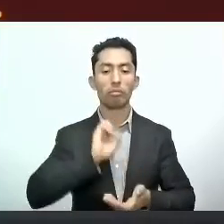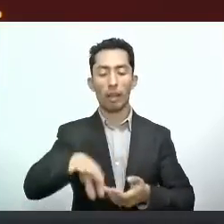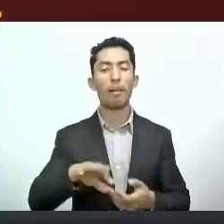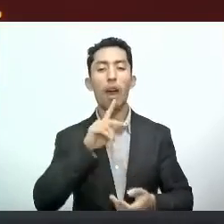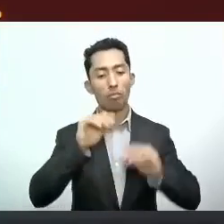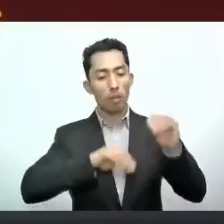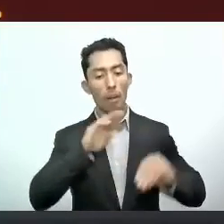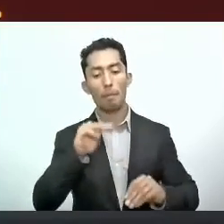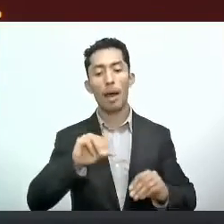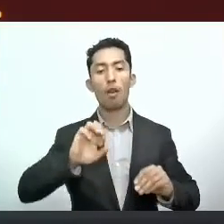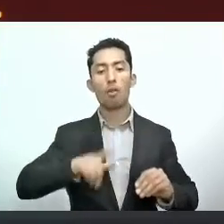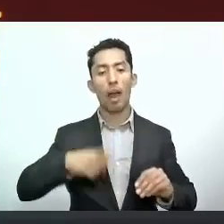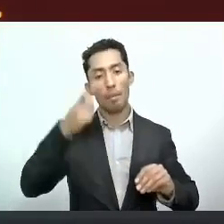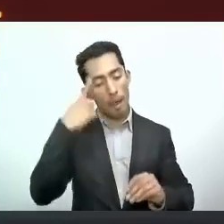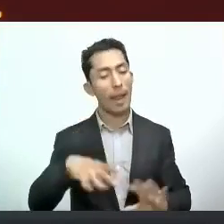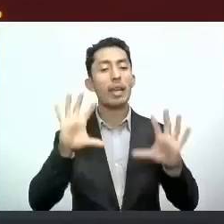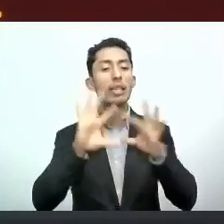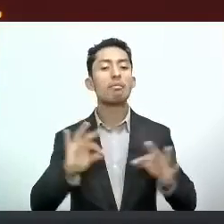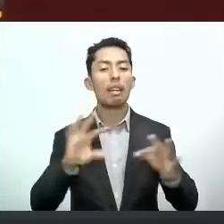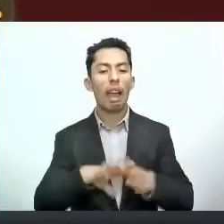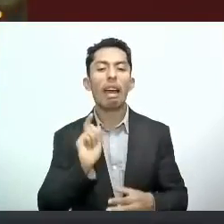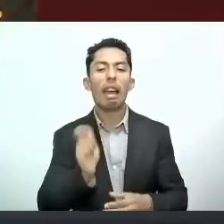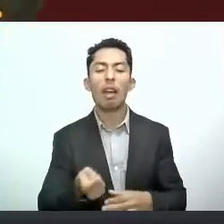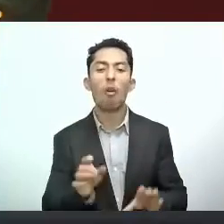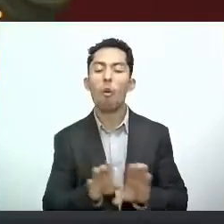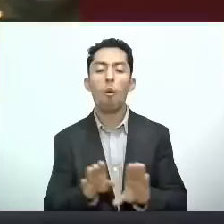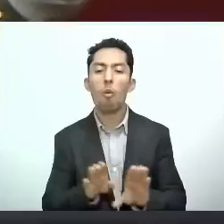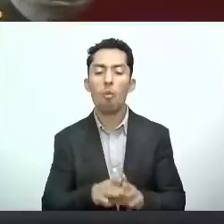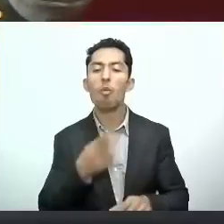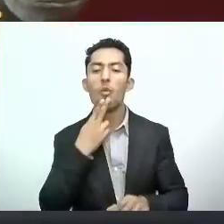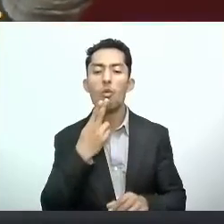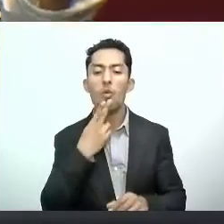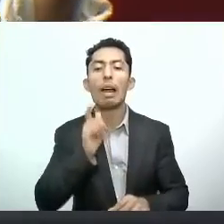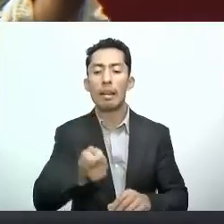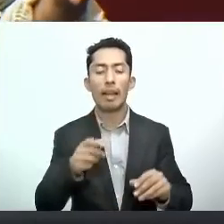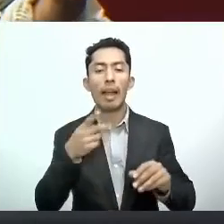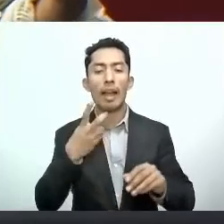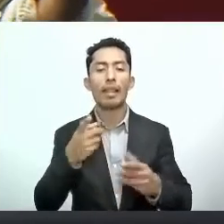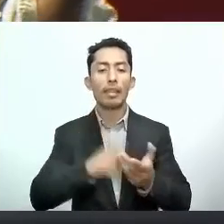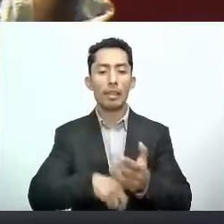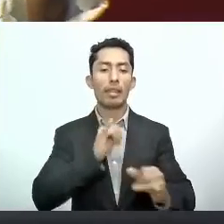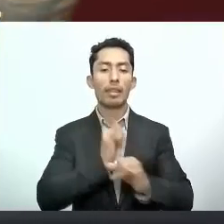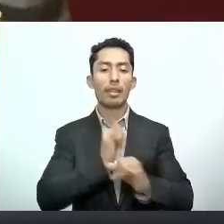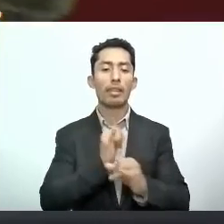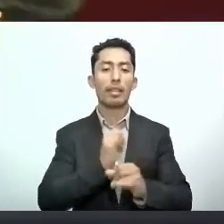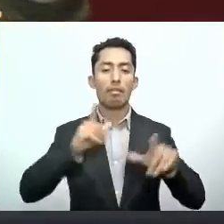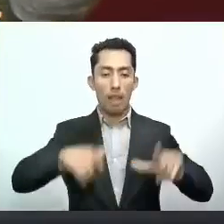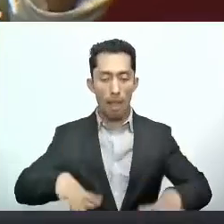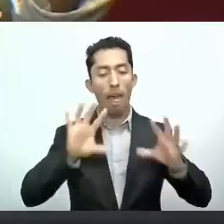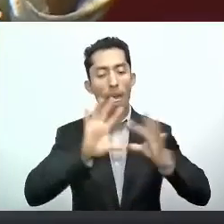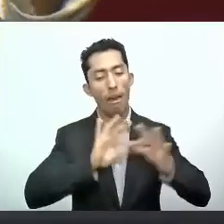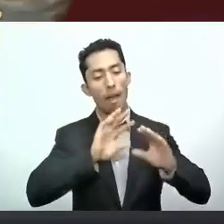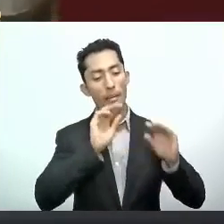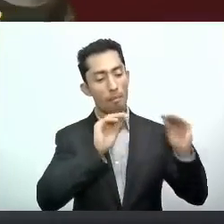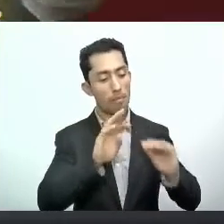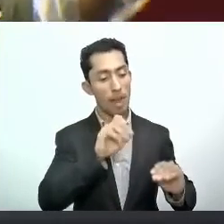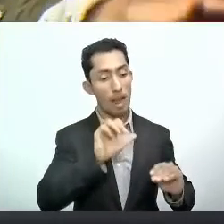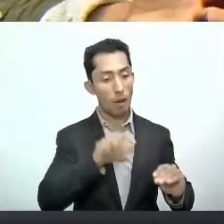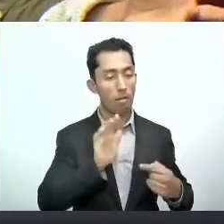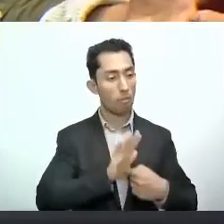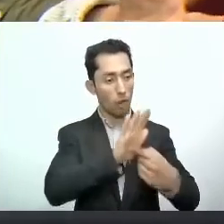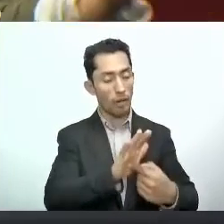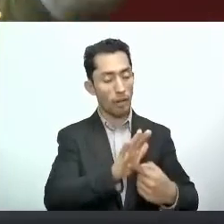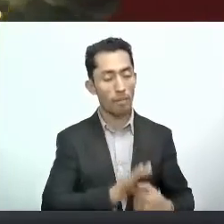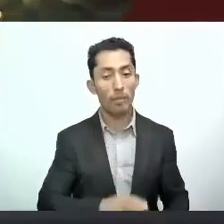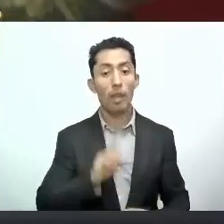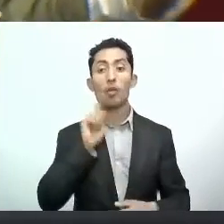para explicar cómo funciona este sistema digital. Entonces ya ahí, si tienes que hacer un